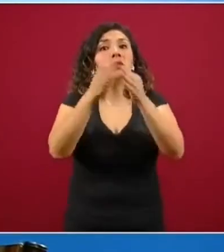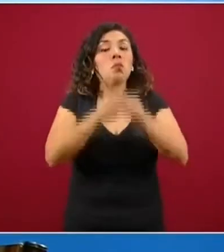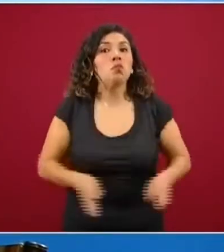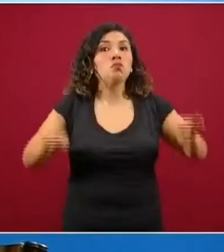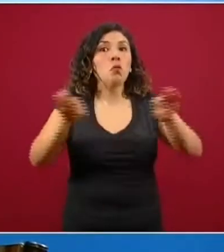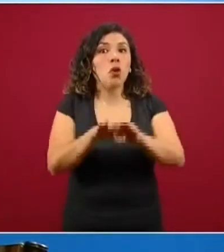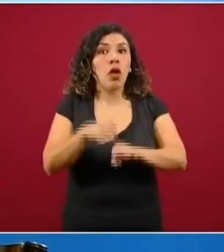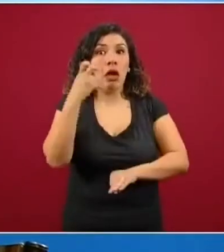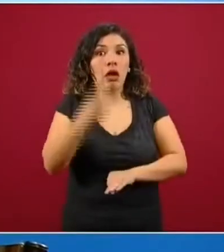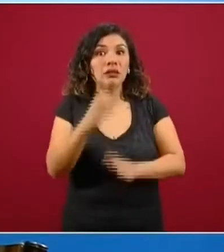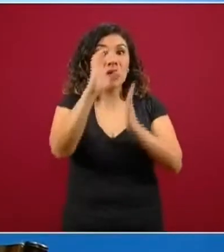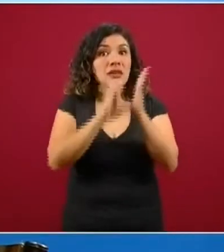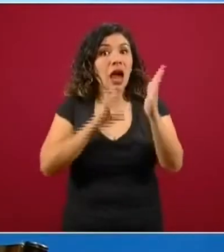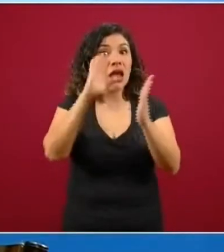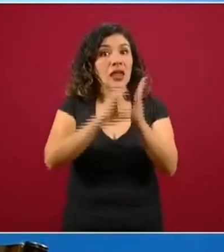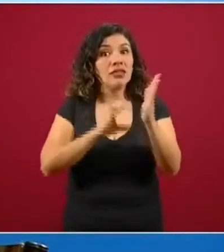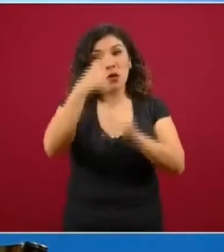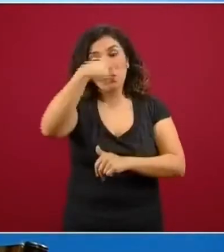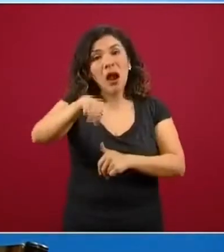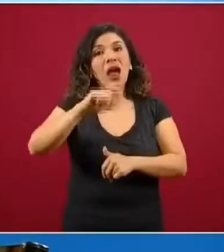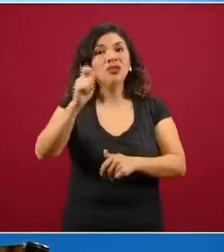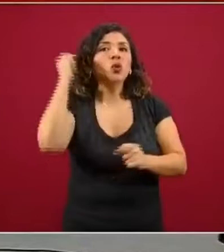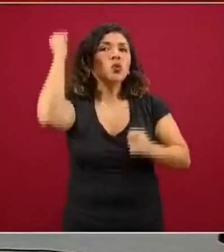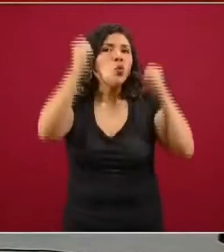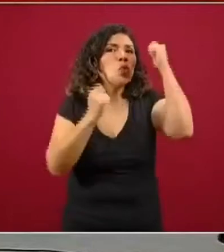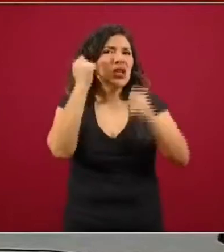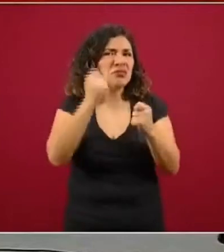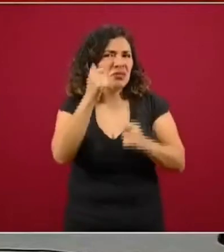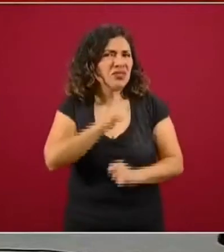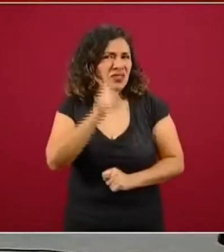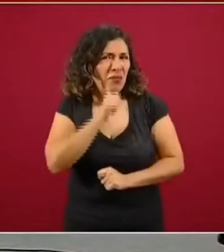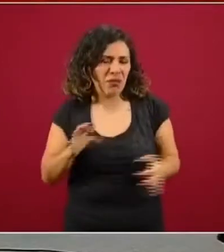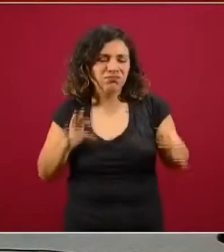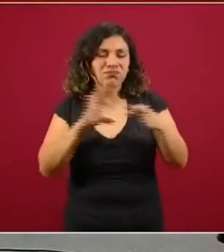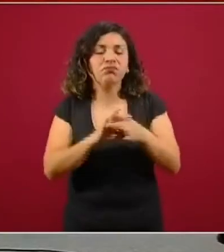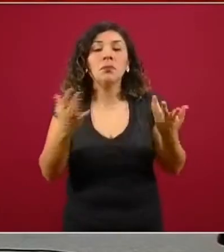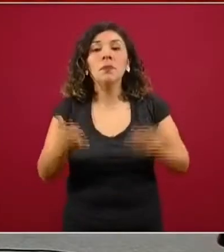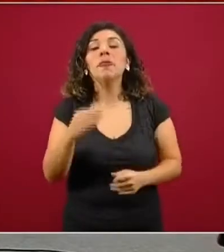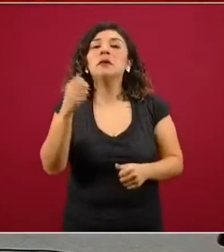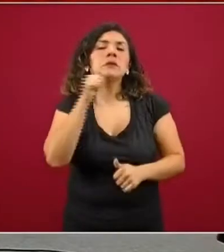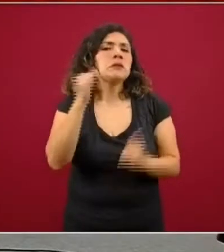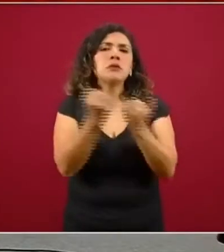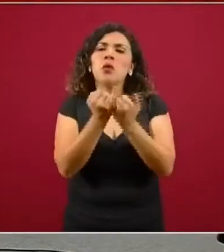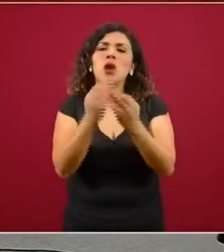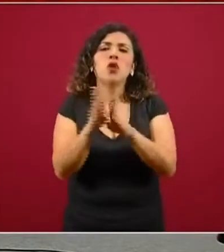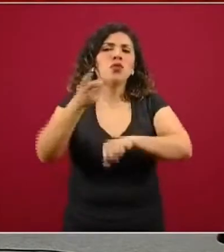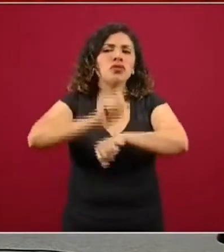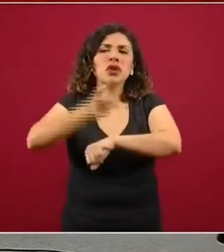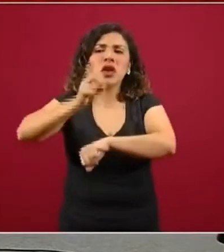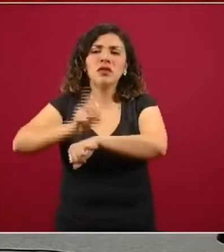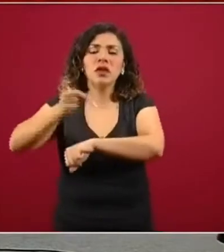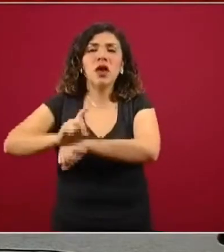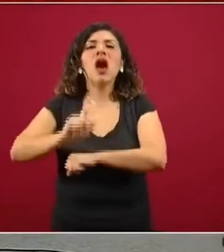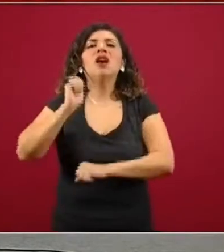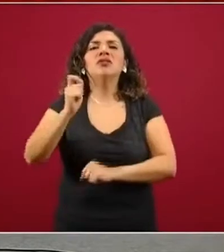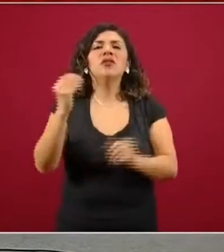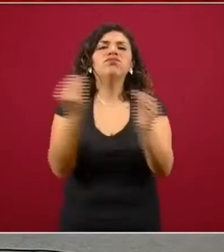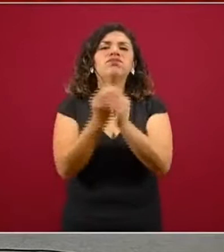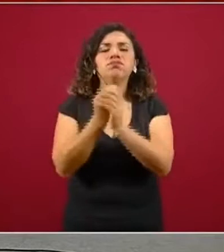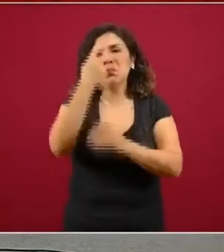tiene este calendario en el sector turístico. Y como todos los días, el titular de la Unidad de Asuntos